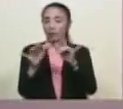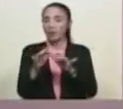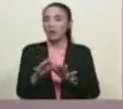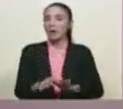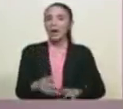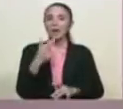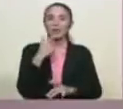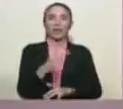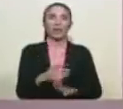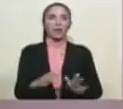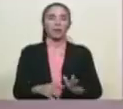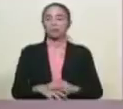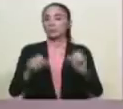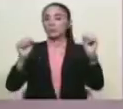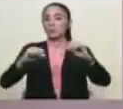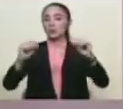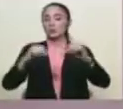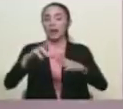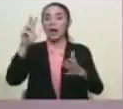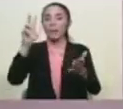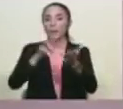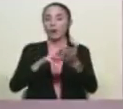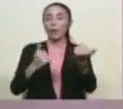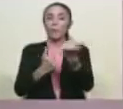salieron a declarar.